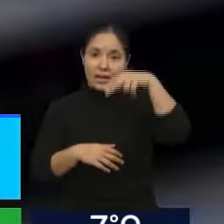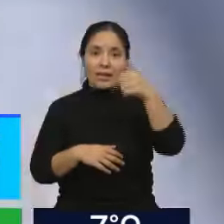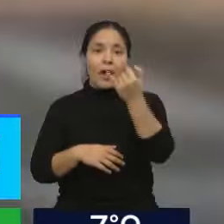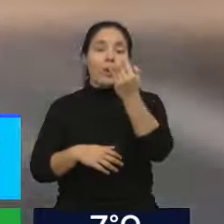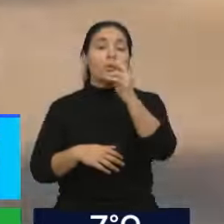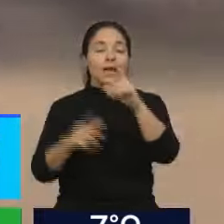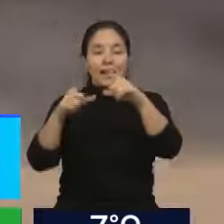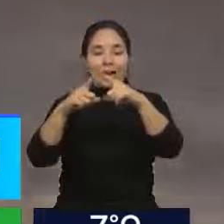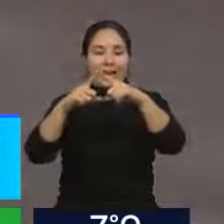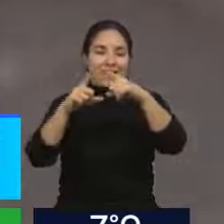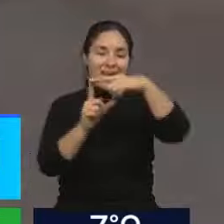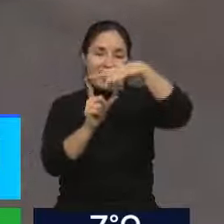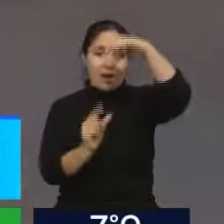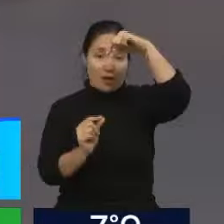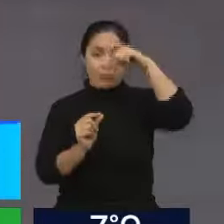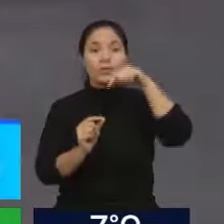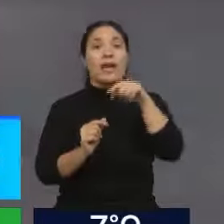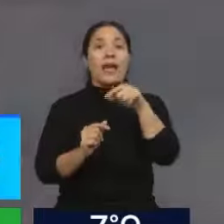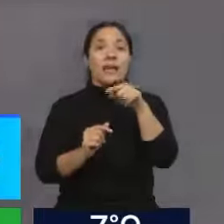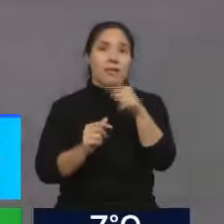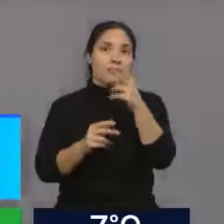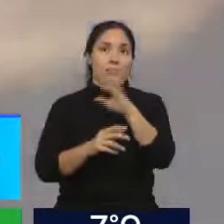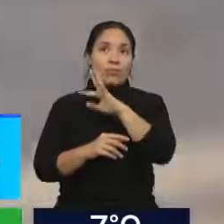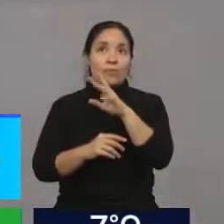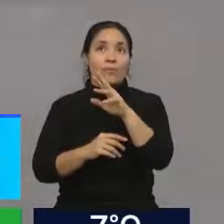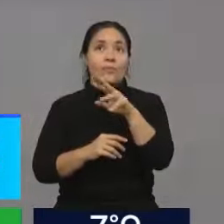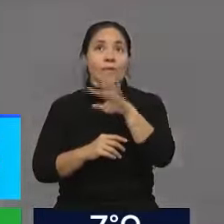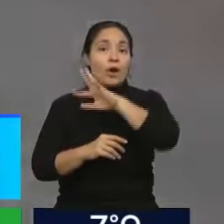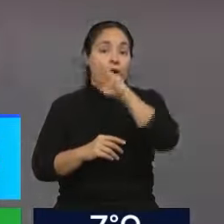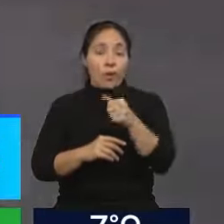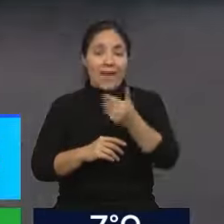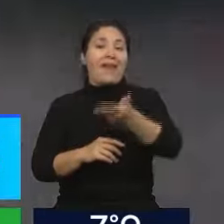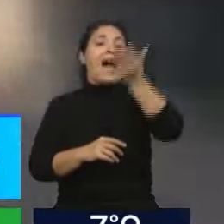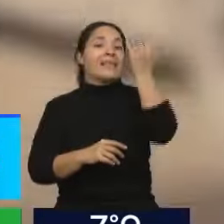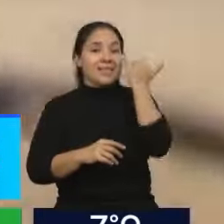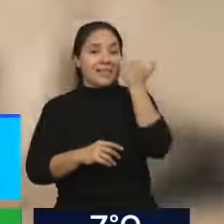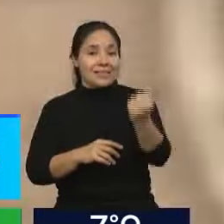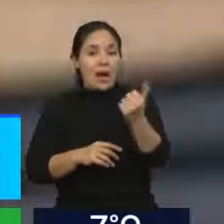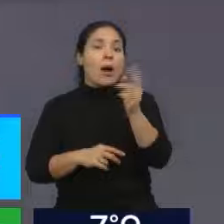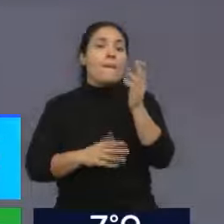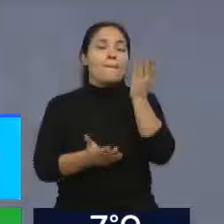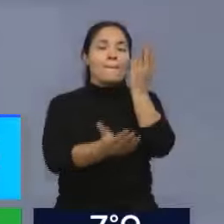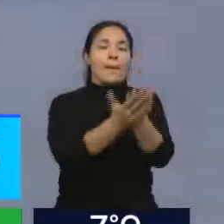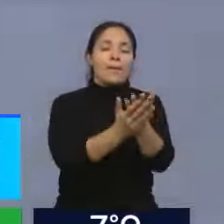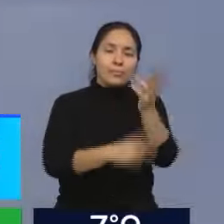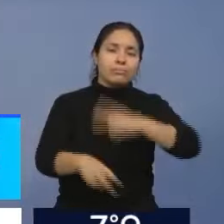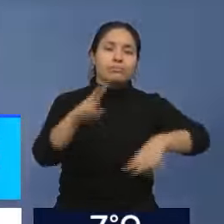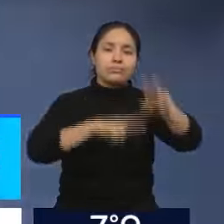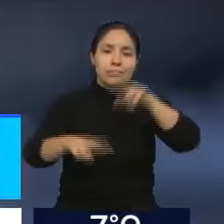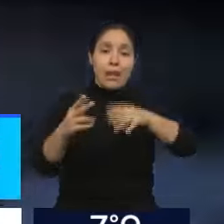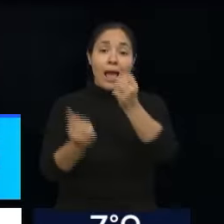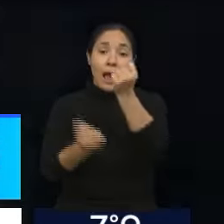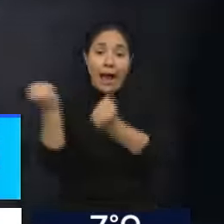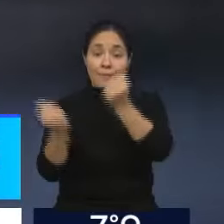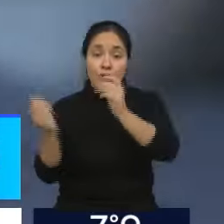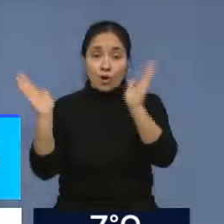también fue robada. El 22 de mayo fue que se robó esa camioneta y tenía ya pedido de captura,